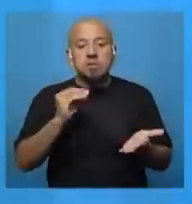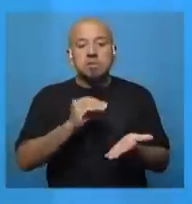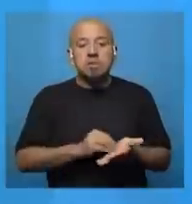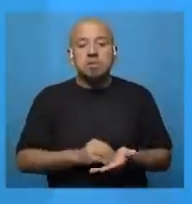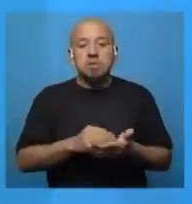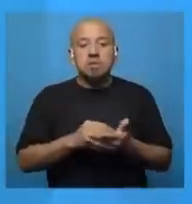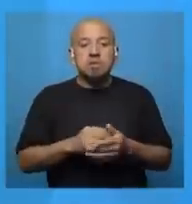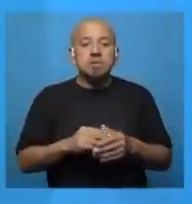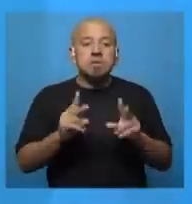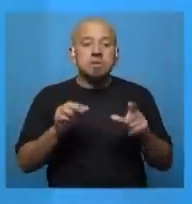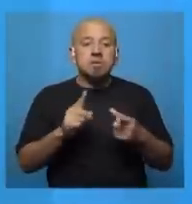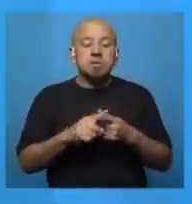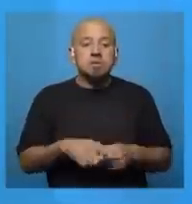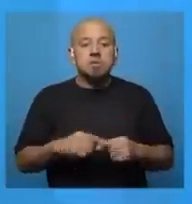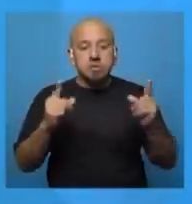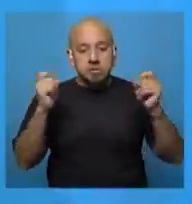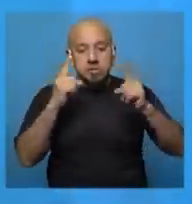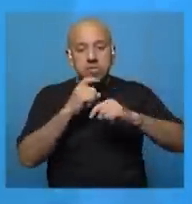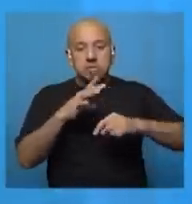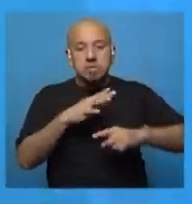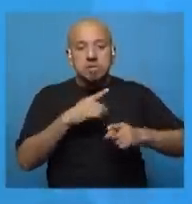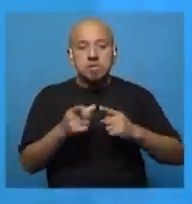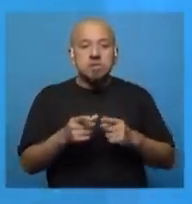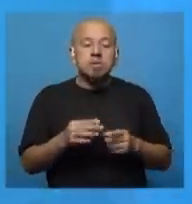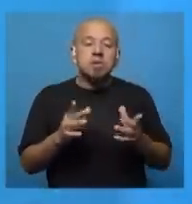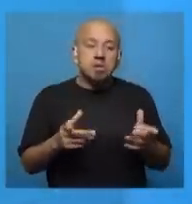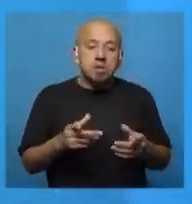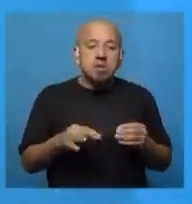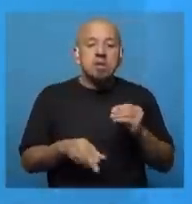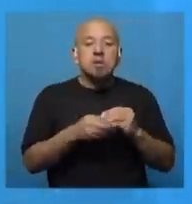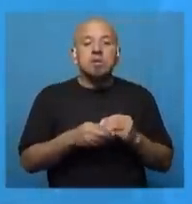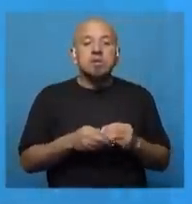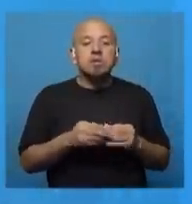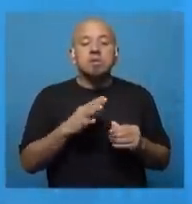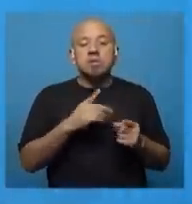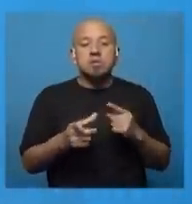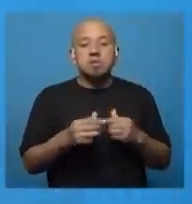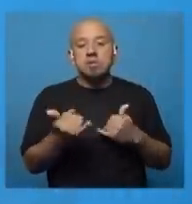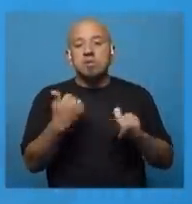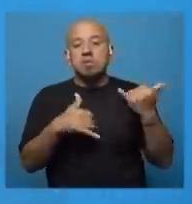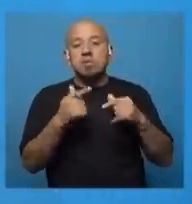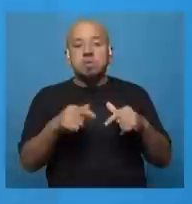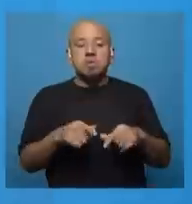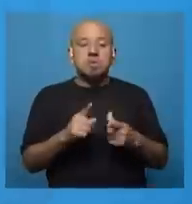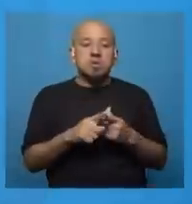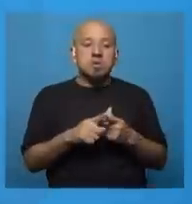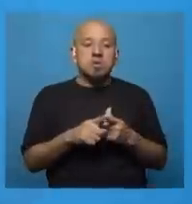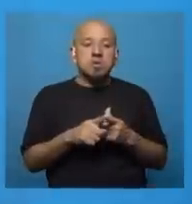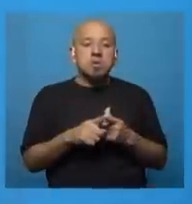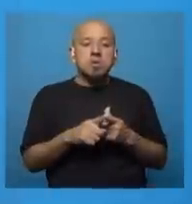esa discrecionalidad difícil encontrar otras y Quiero agregar un tema más que surge de la información de estos días también